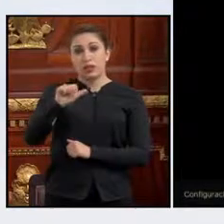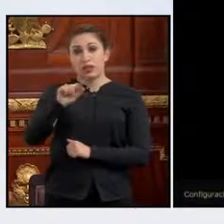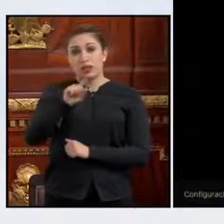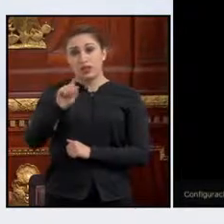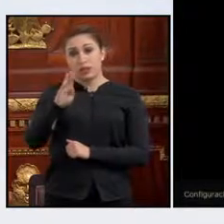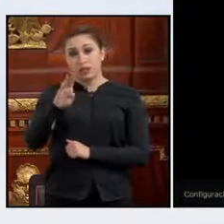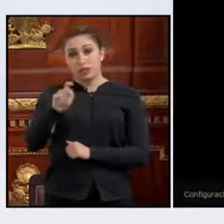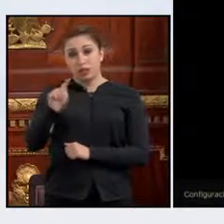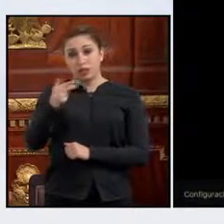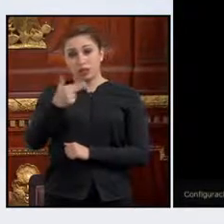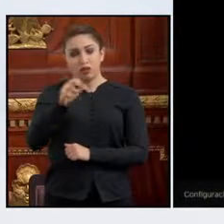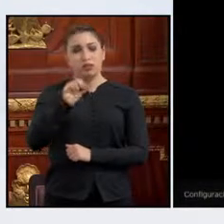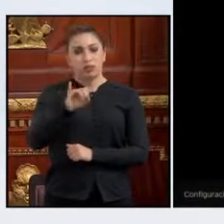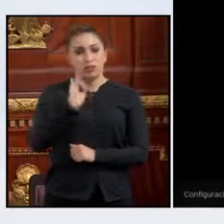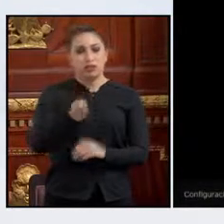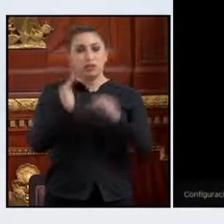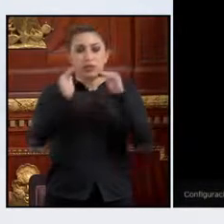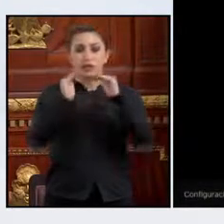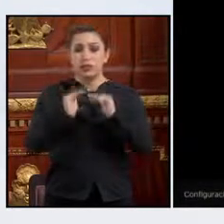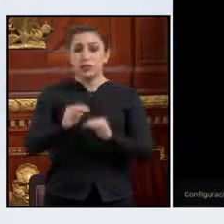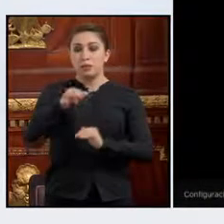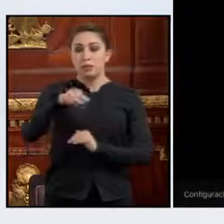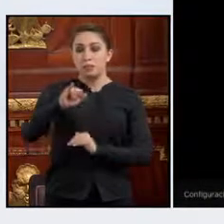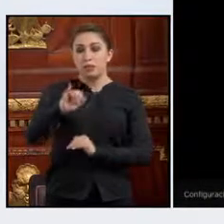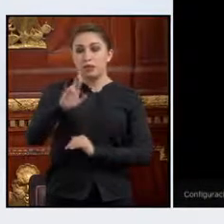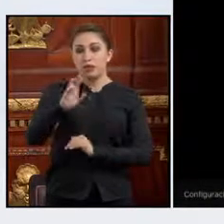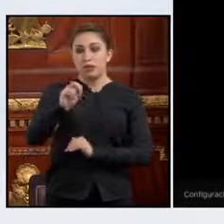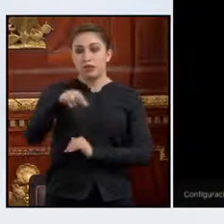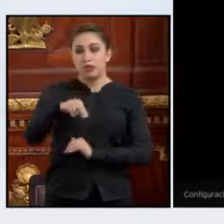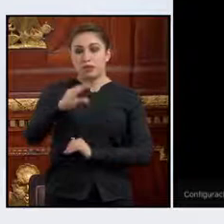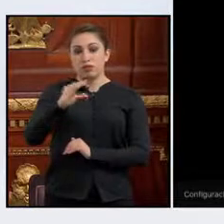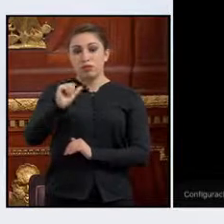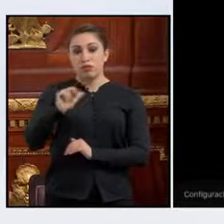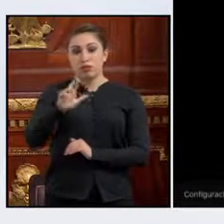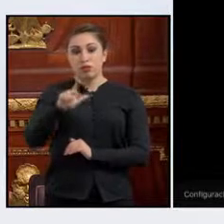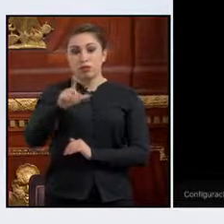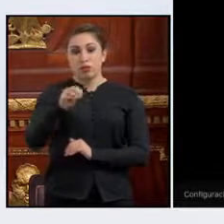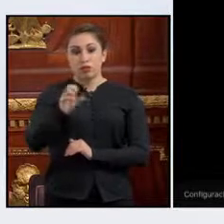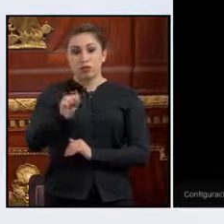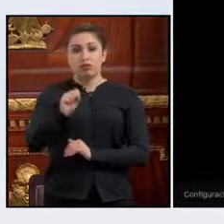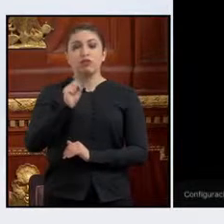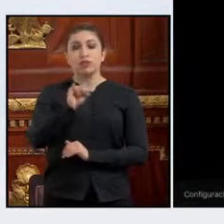favor. Hernández Mirón Carlos. Mirón, en pro.